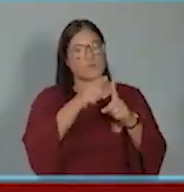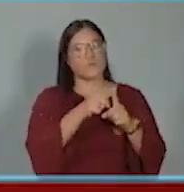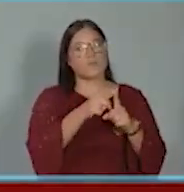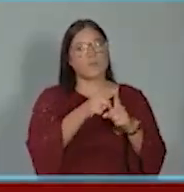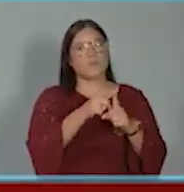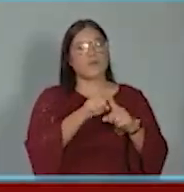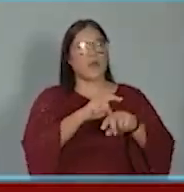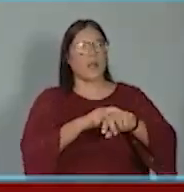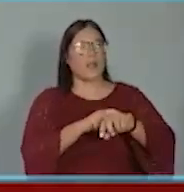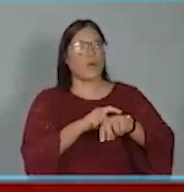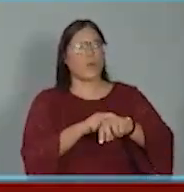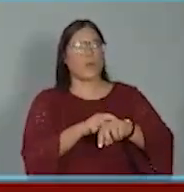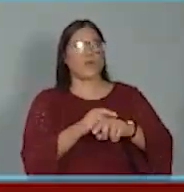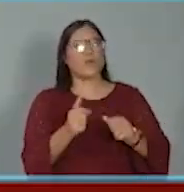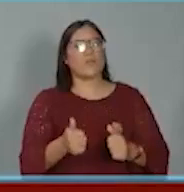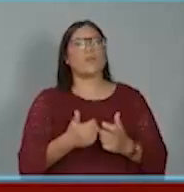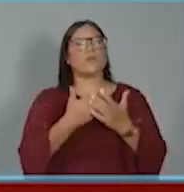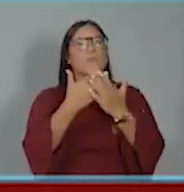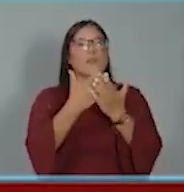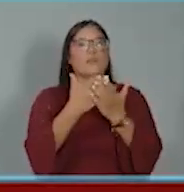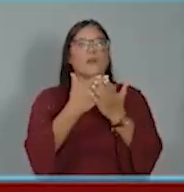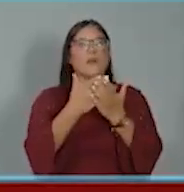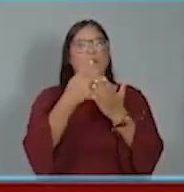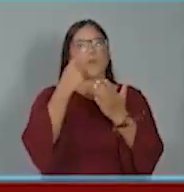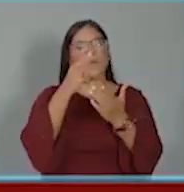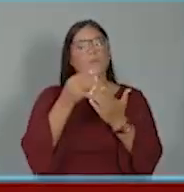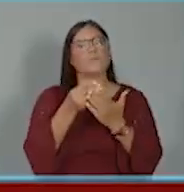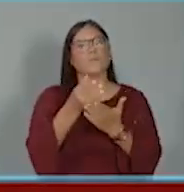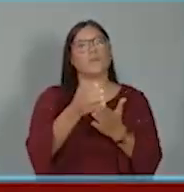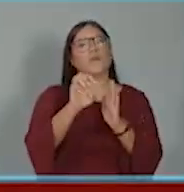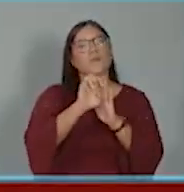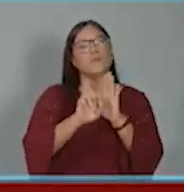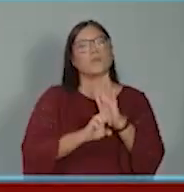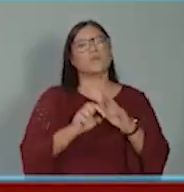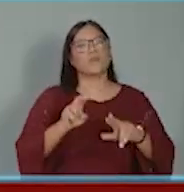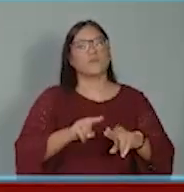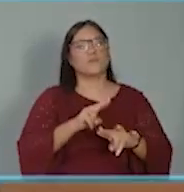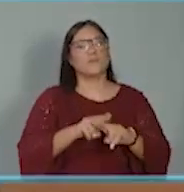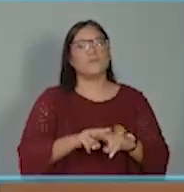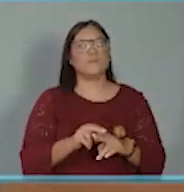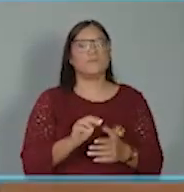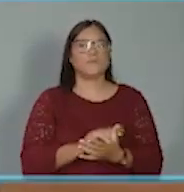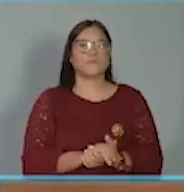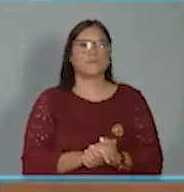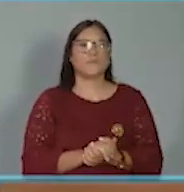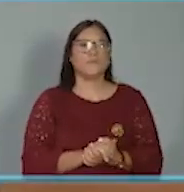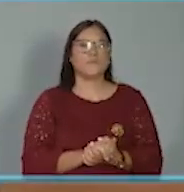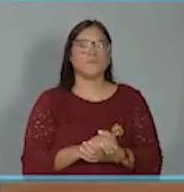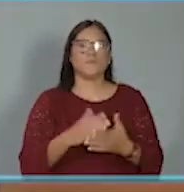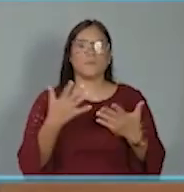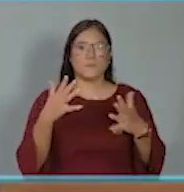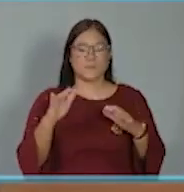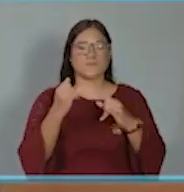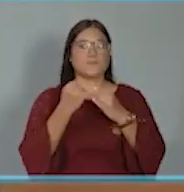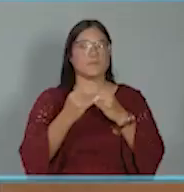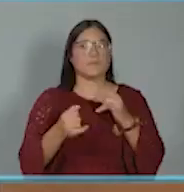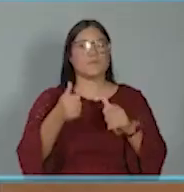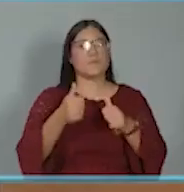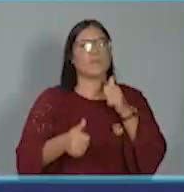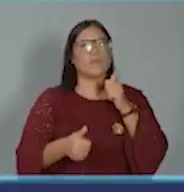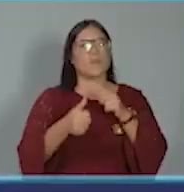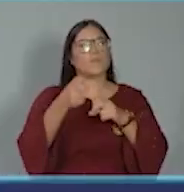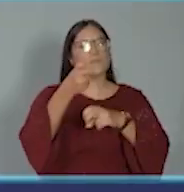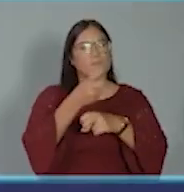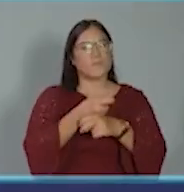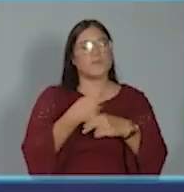a la hora de levantar o producir las estadísticas nacionales Cuáles desafíos ya para finalizar Cuál es desafíos tenemos